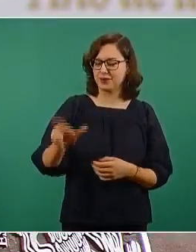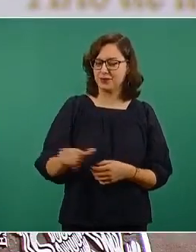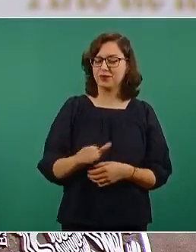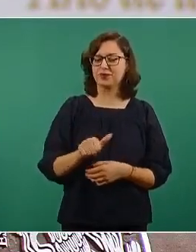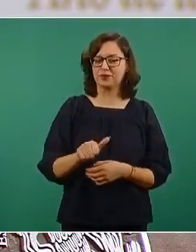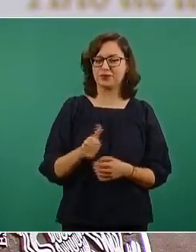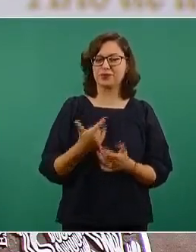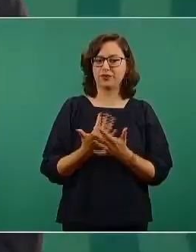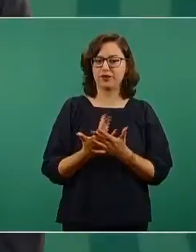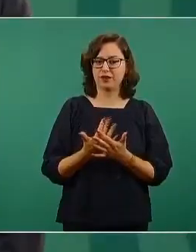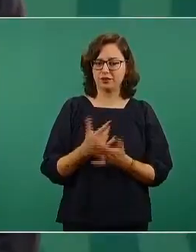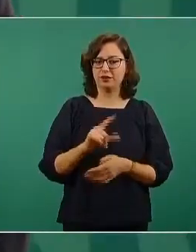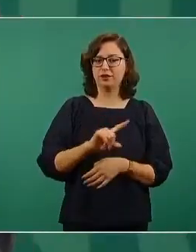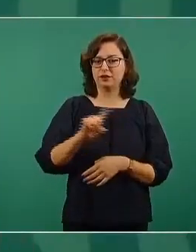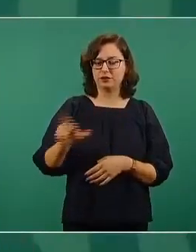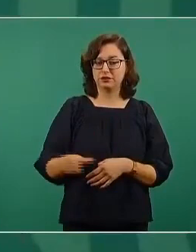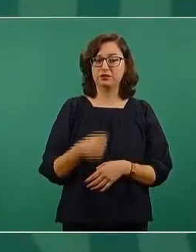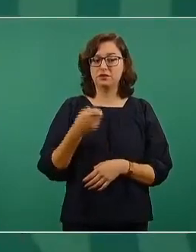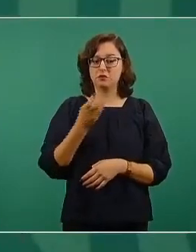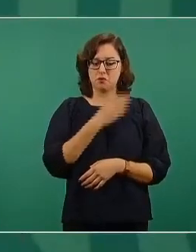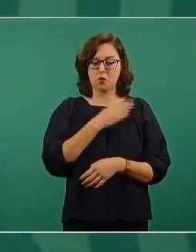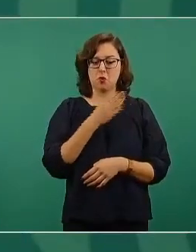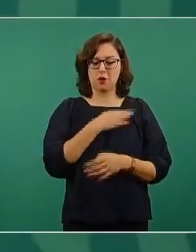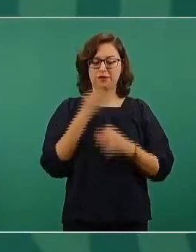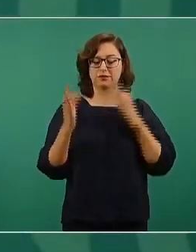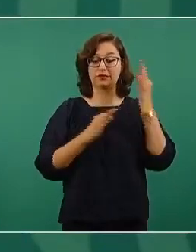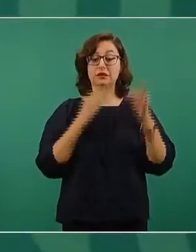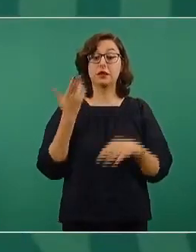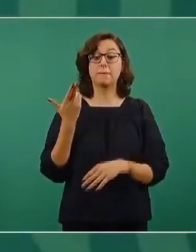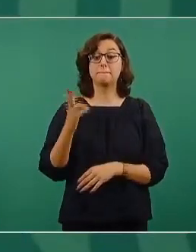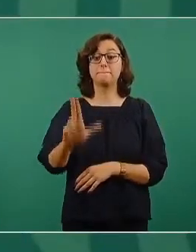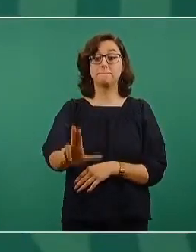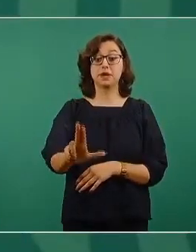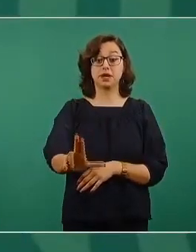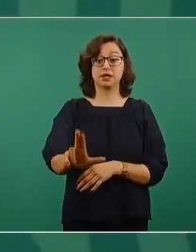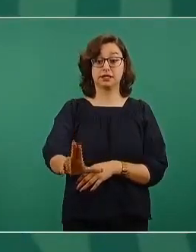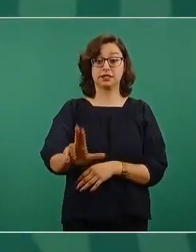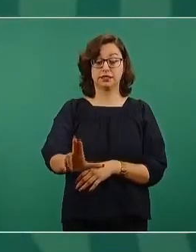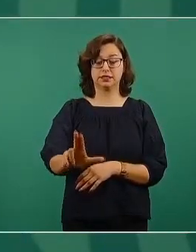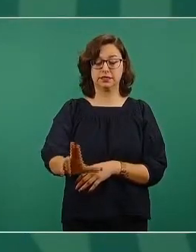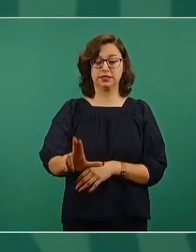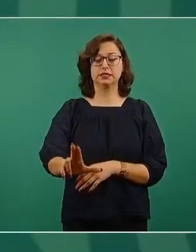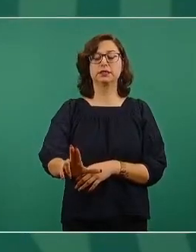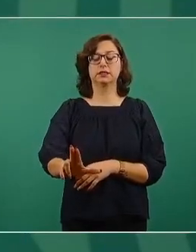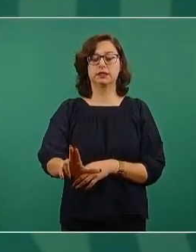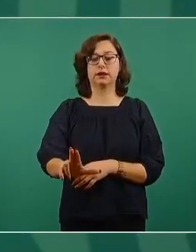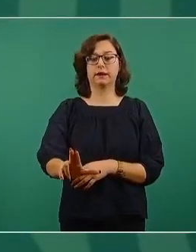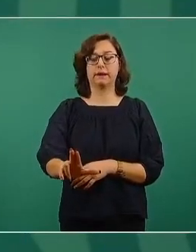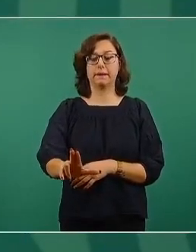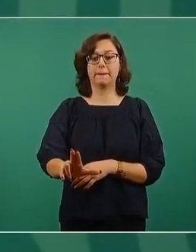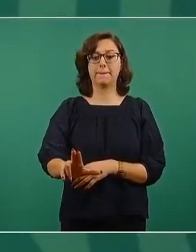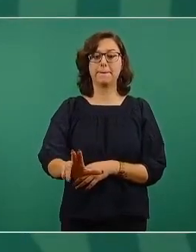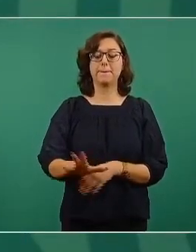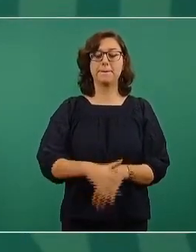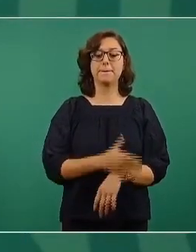La vamos a dar a conocer esa buena noticia el martes, porque corresponde